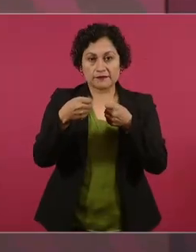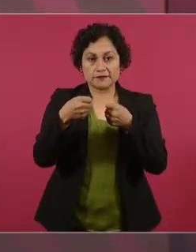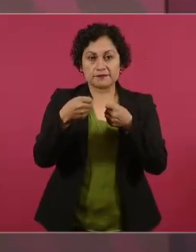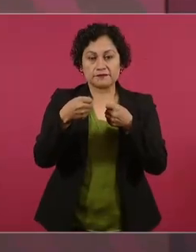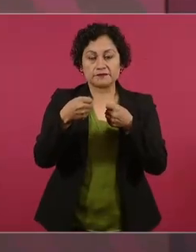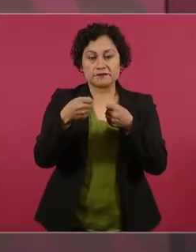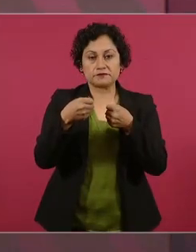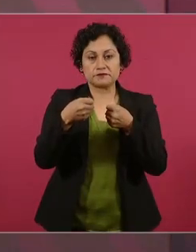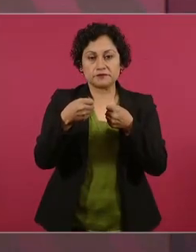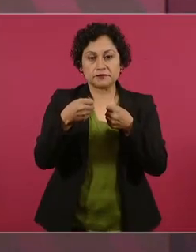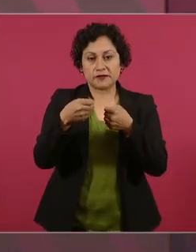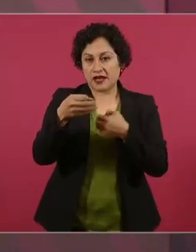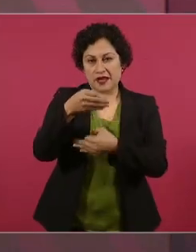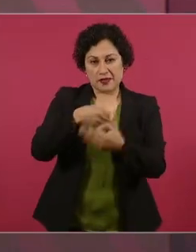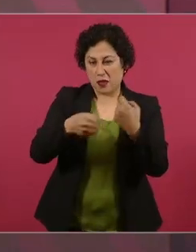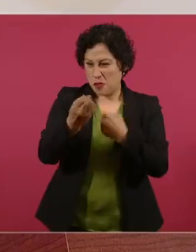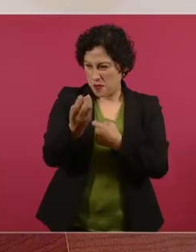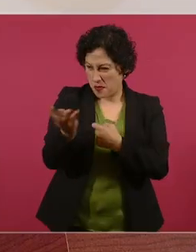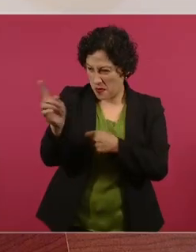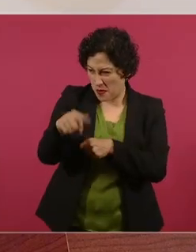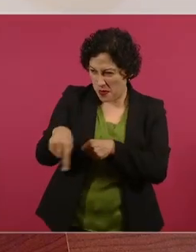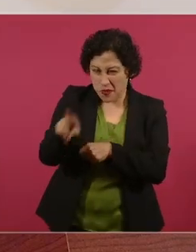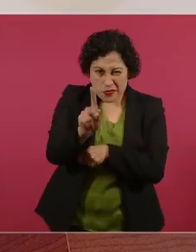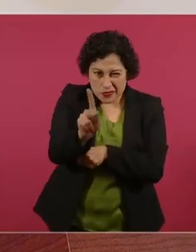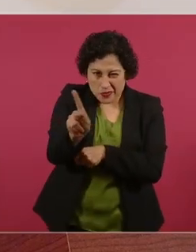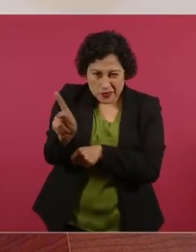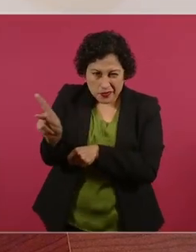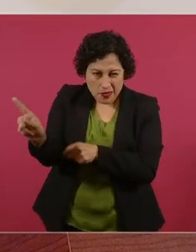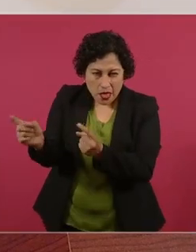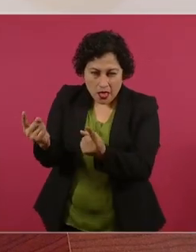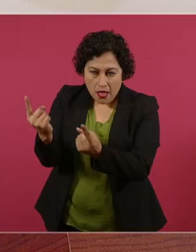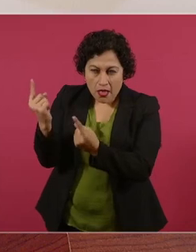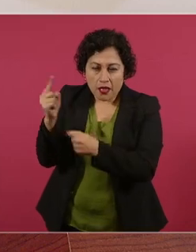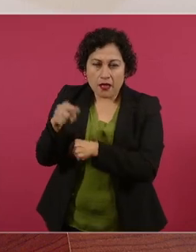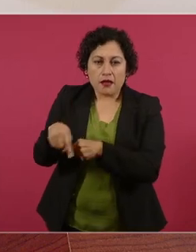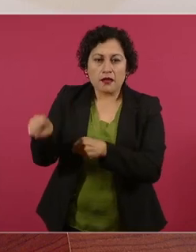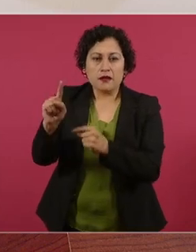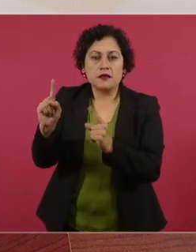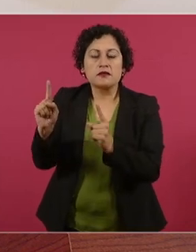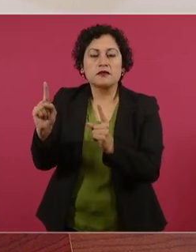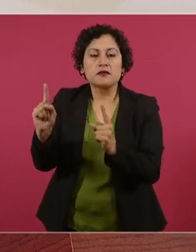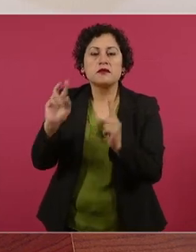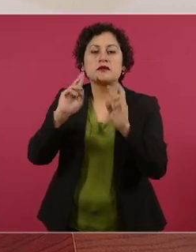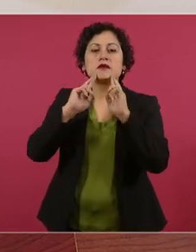todos ellos, Álvarez y Casa y todos, con el licenciado Peña.